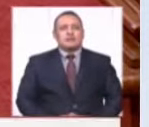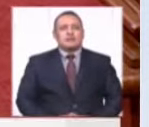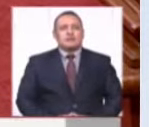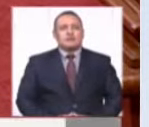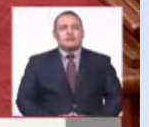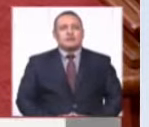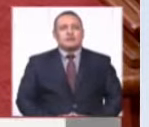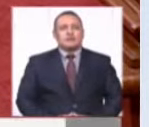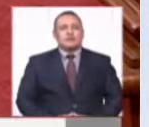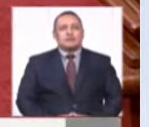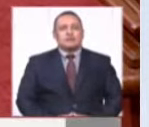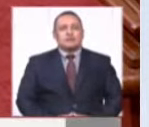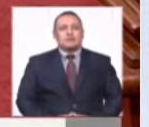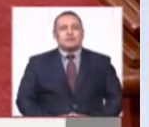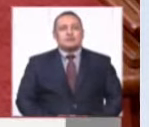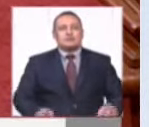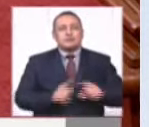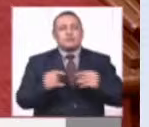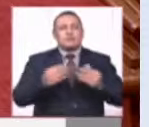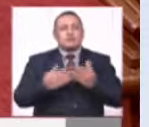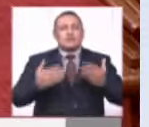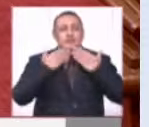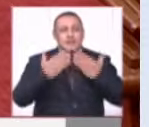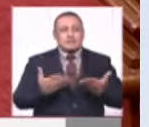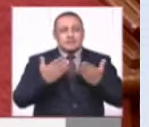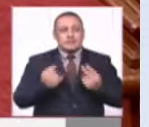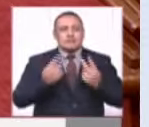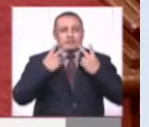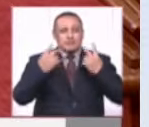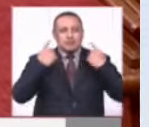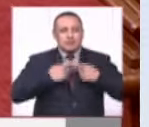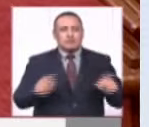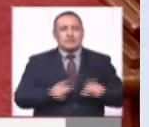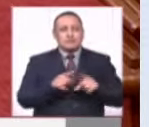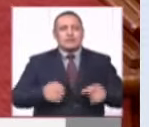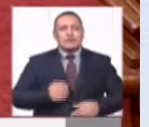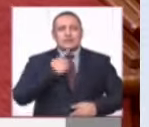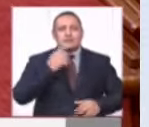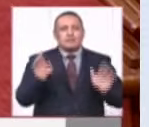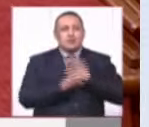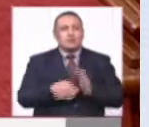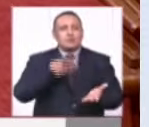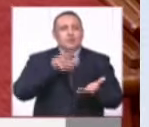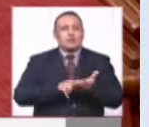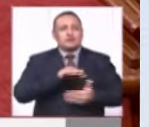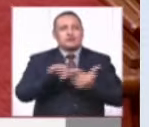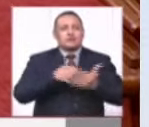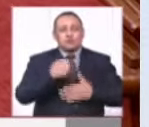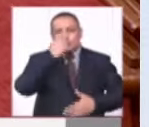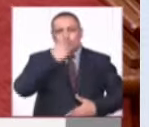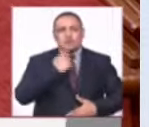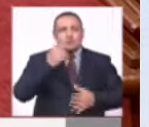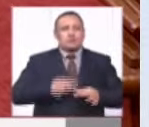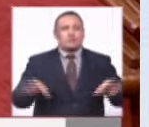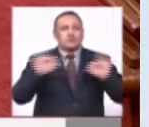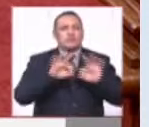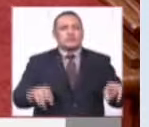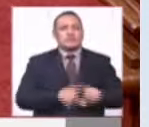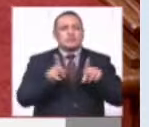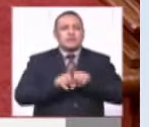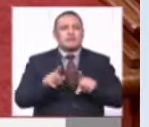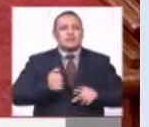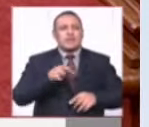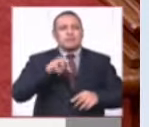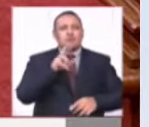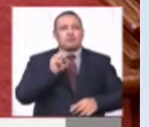minuto adicional para que concluya. Le agradezco. Adicionalmente esto, estamos ya con la aprobación del perfil de un proyecto muy importante que viene de